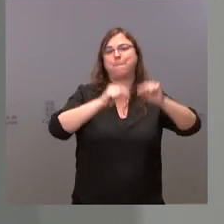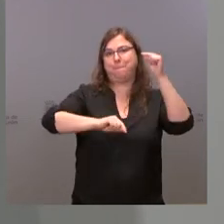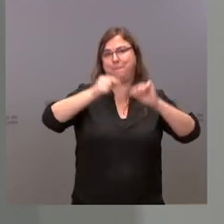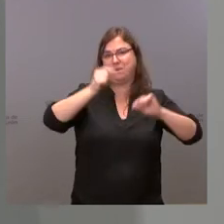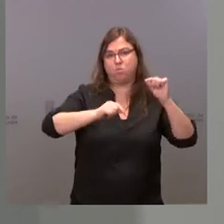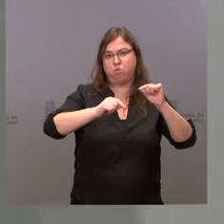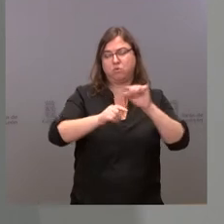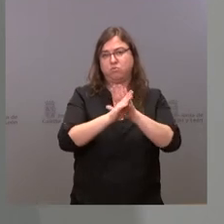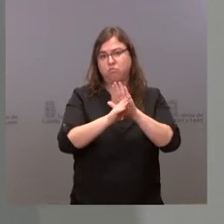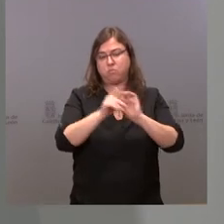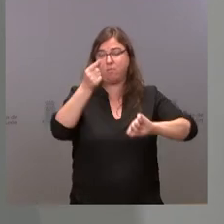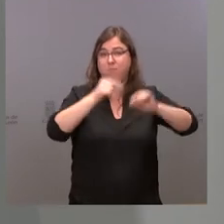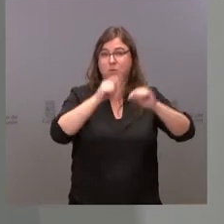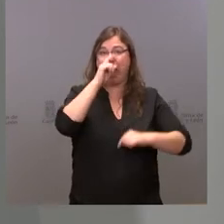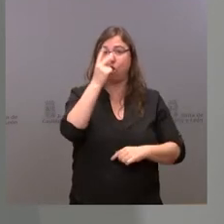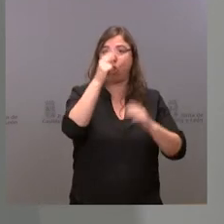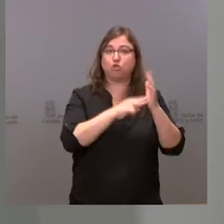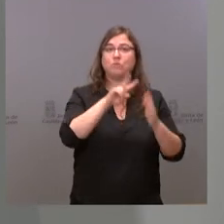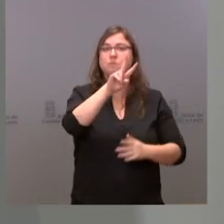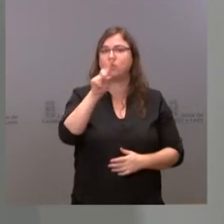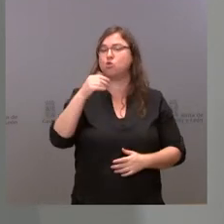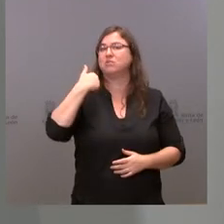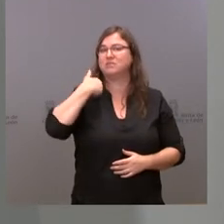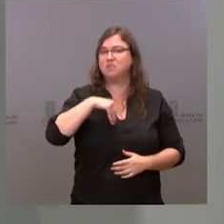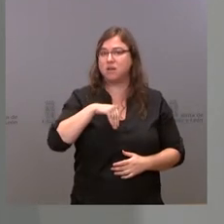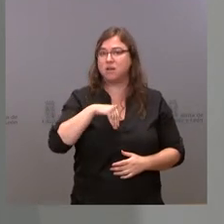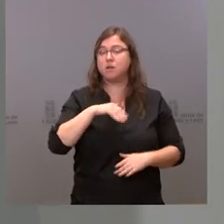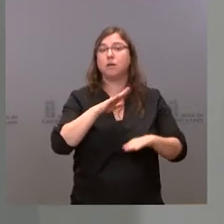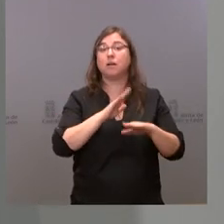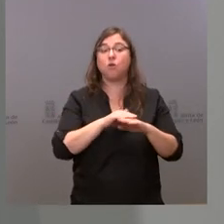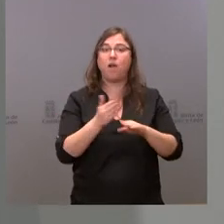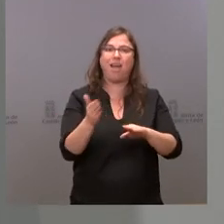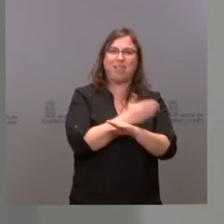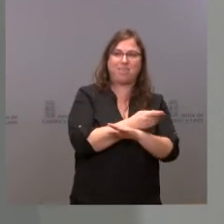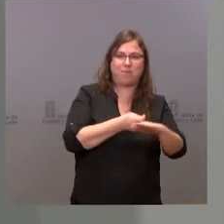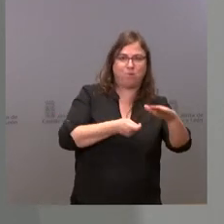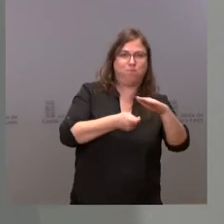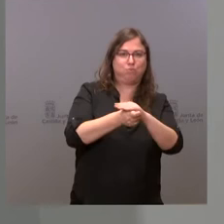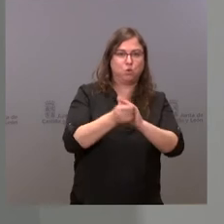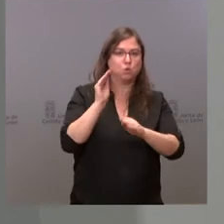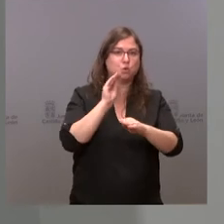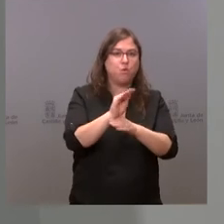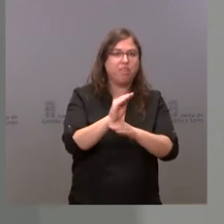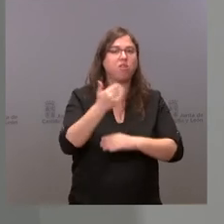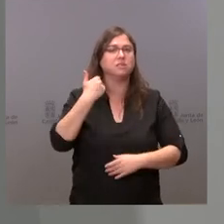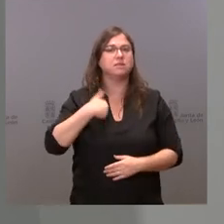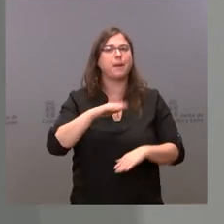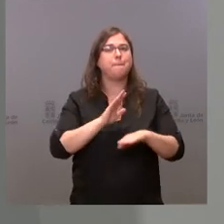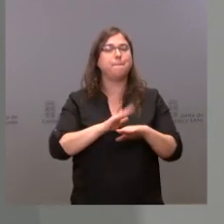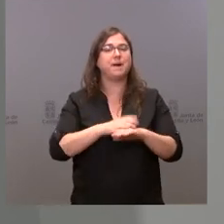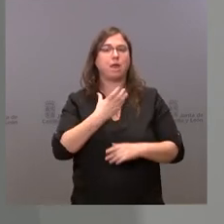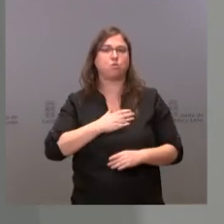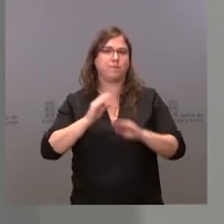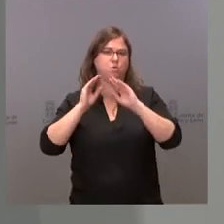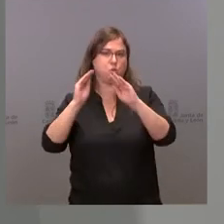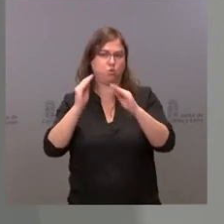parte del presupuesto del año 21 por eso es aprobado este año mediante un anticipo de esta subvención a la corporación local que